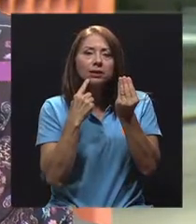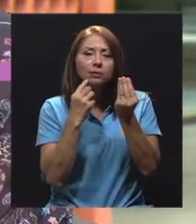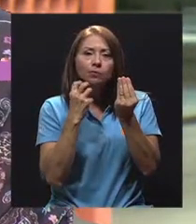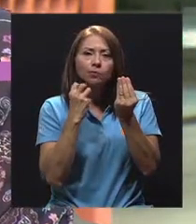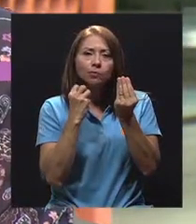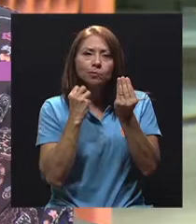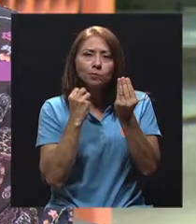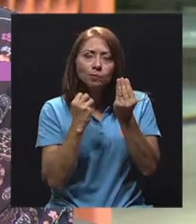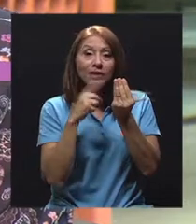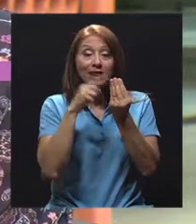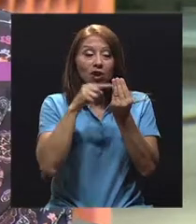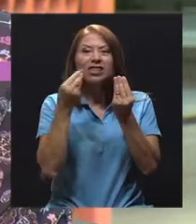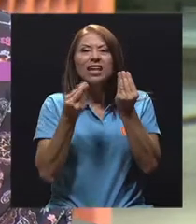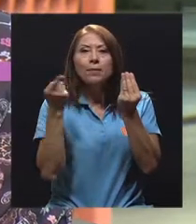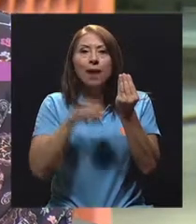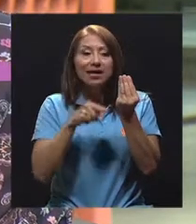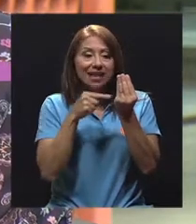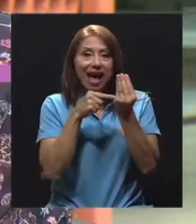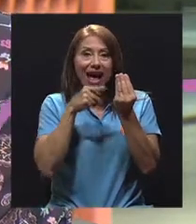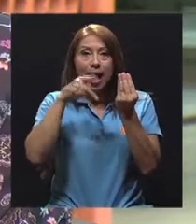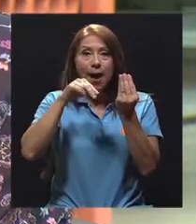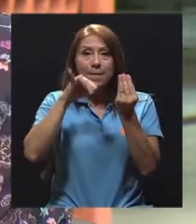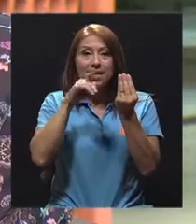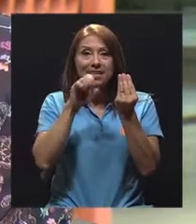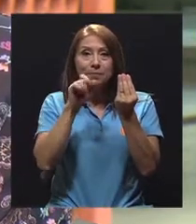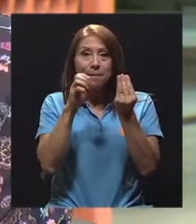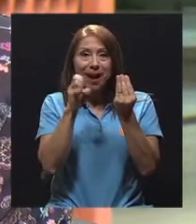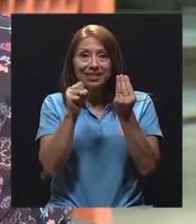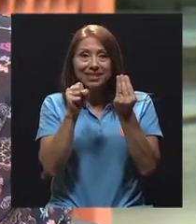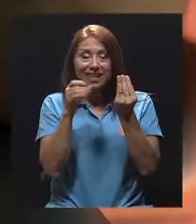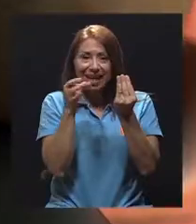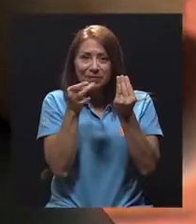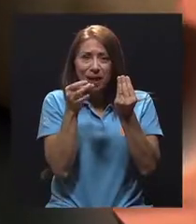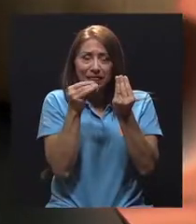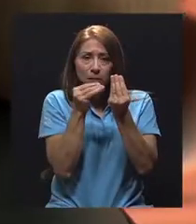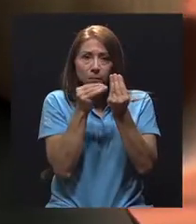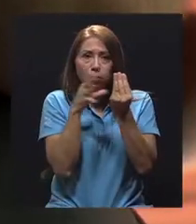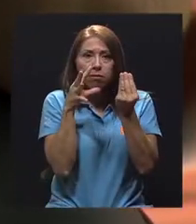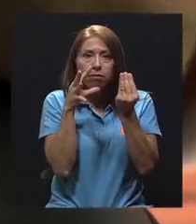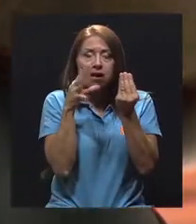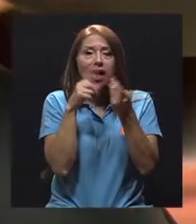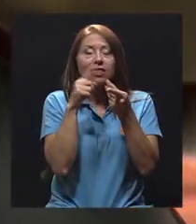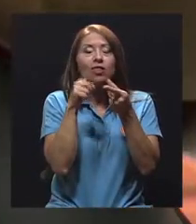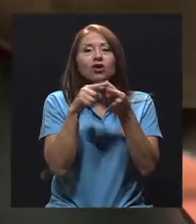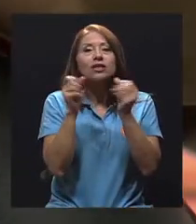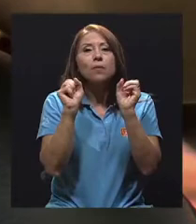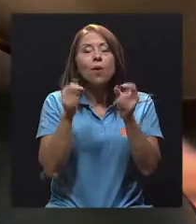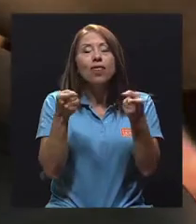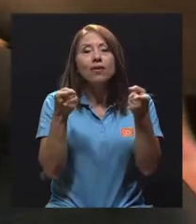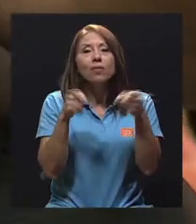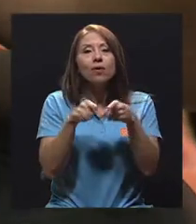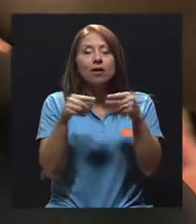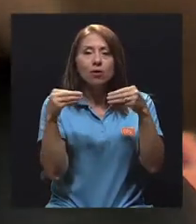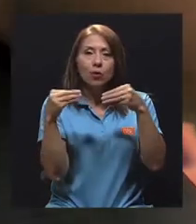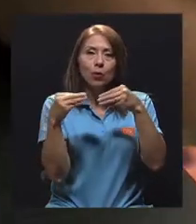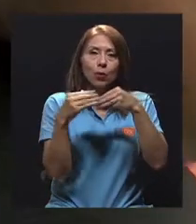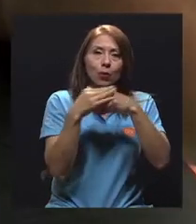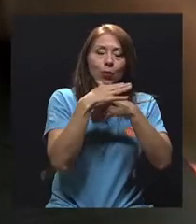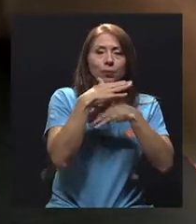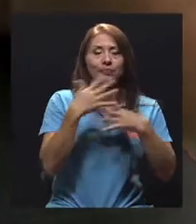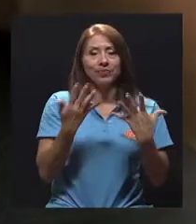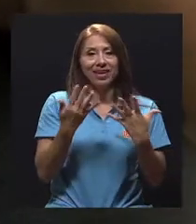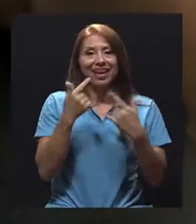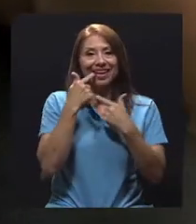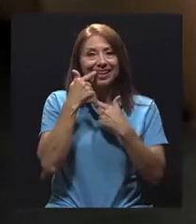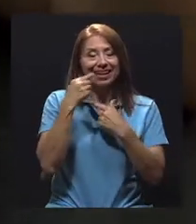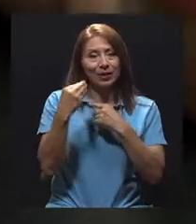los cristales o los prismas del esmalte explotan y causan una comunicación del exterior hacia el